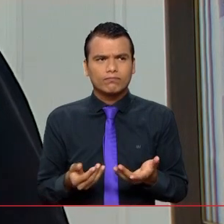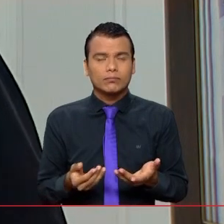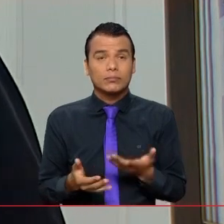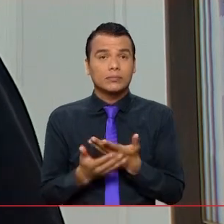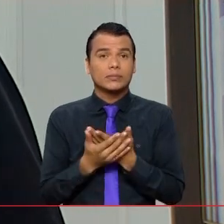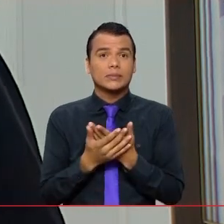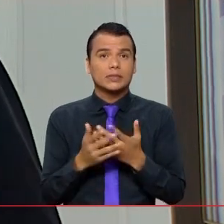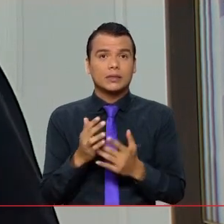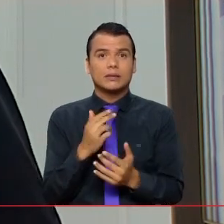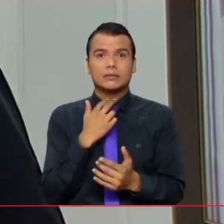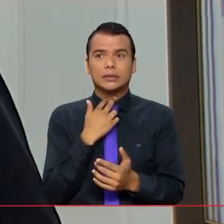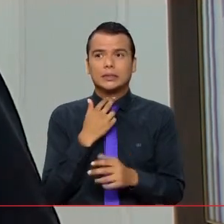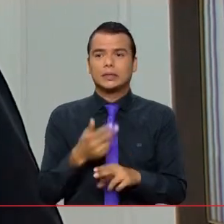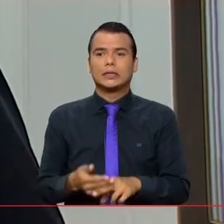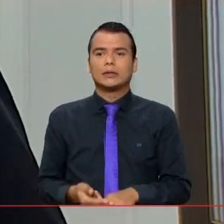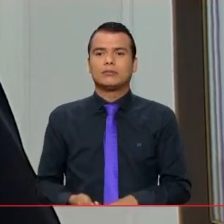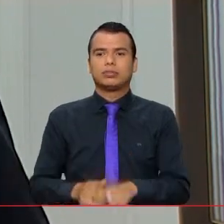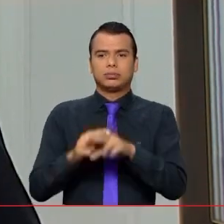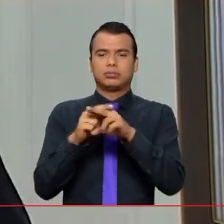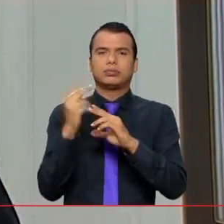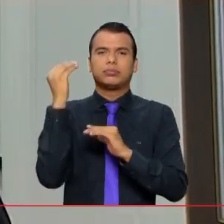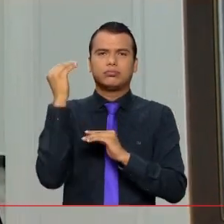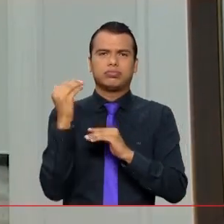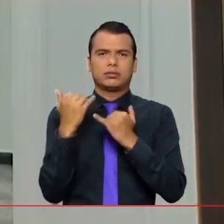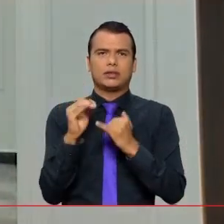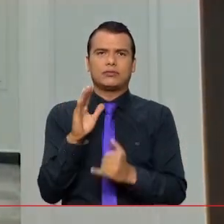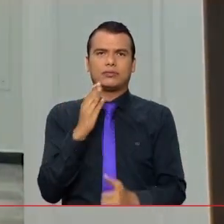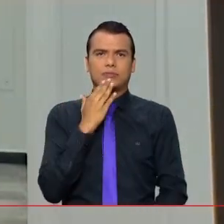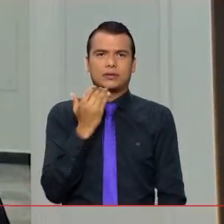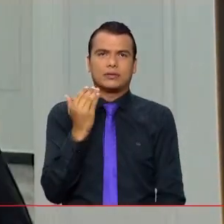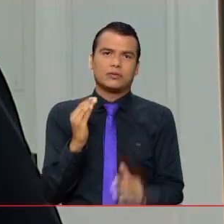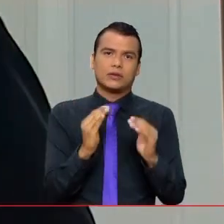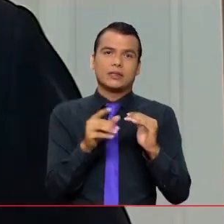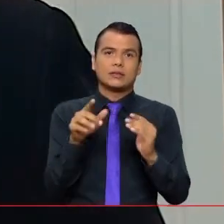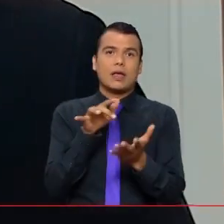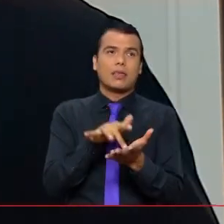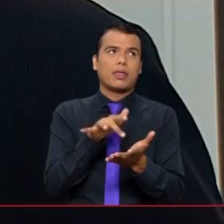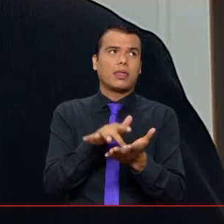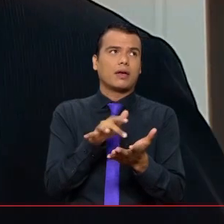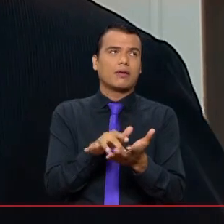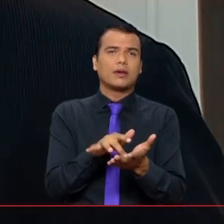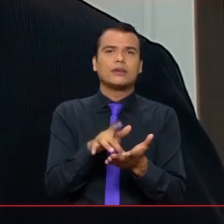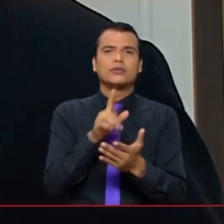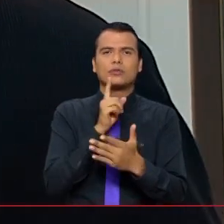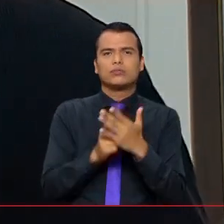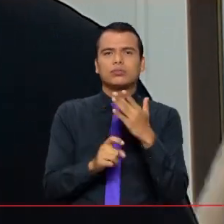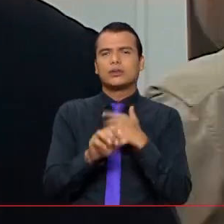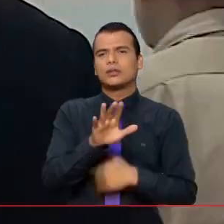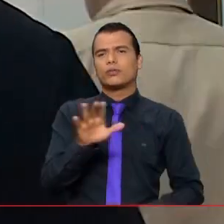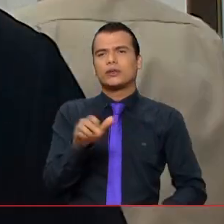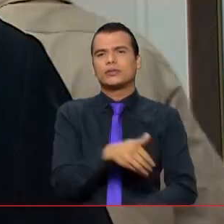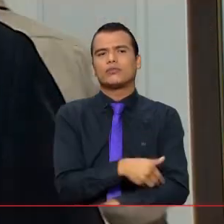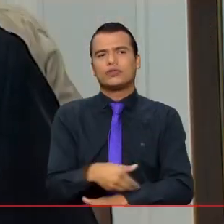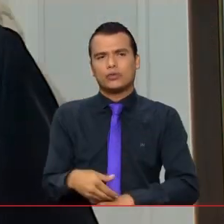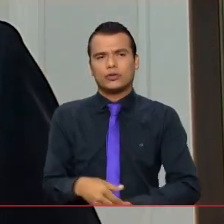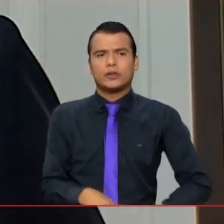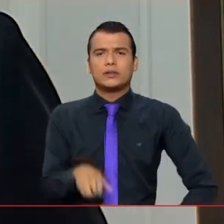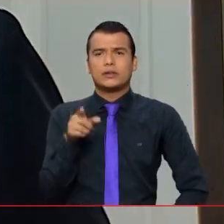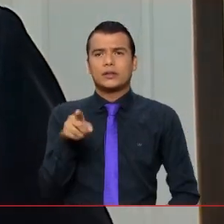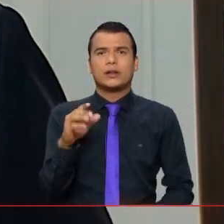saldar esos intereses. Por ejemplo, hay una vivienda, por ejemplo, que tiene una deuda de 55 millones de pesos y esa